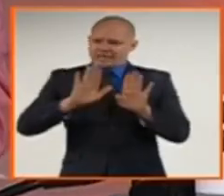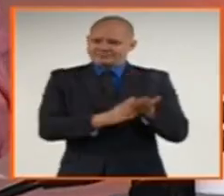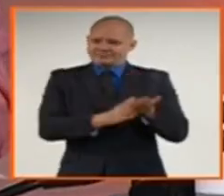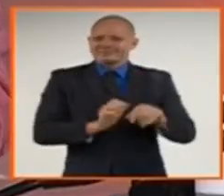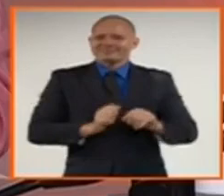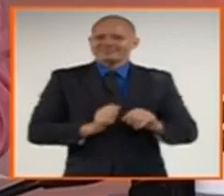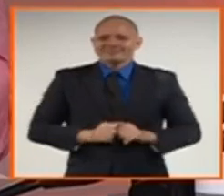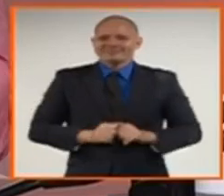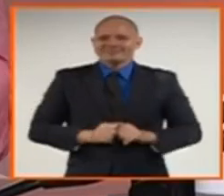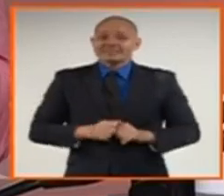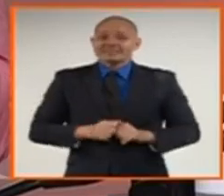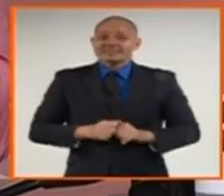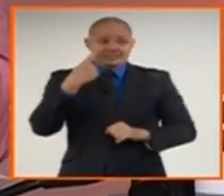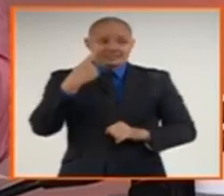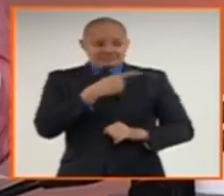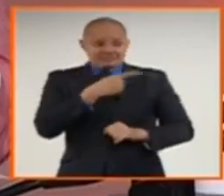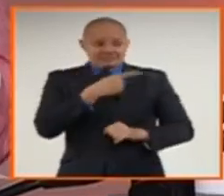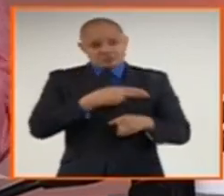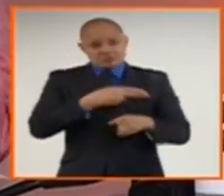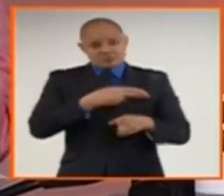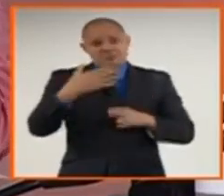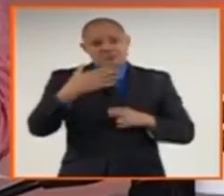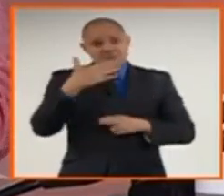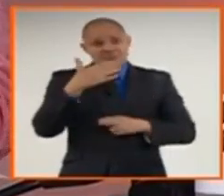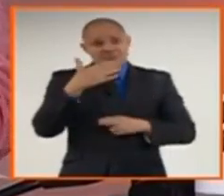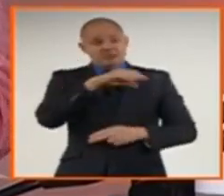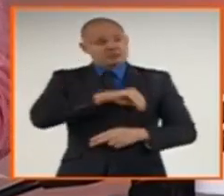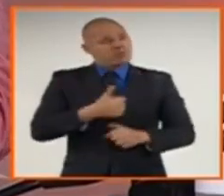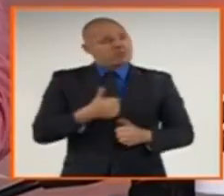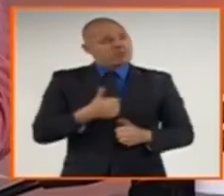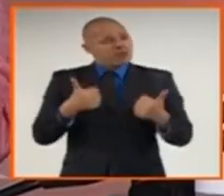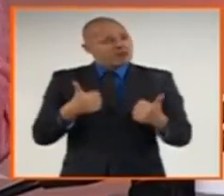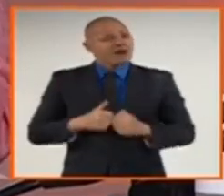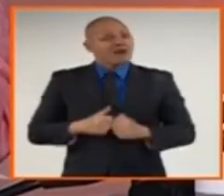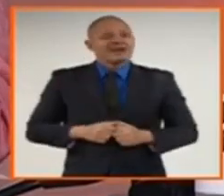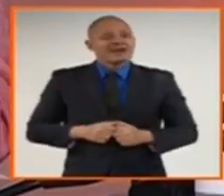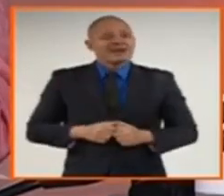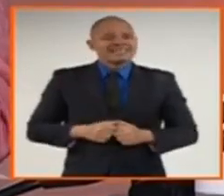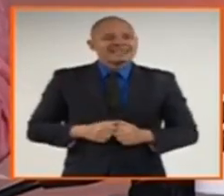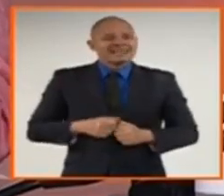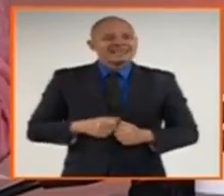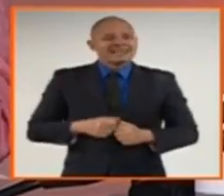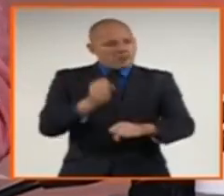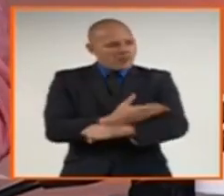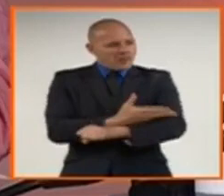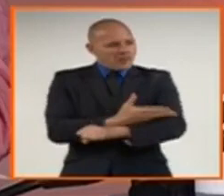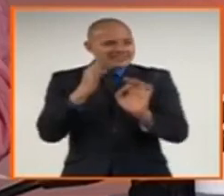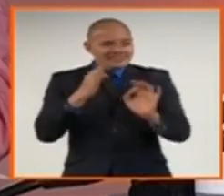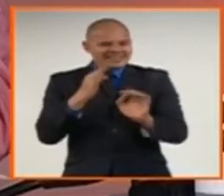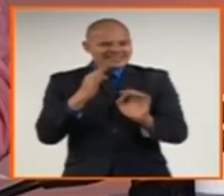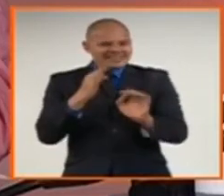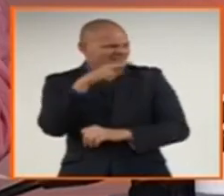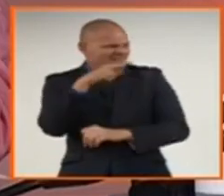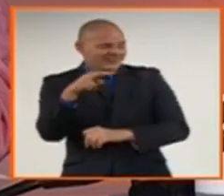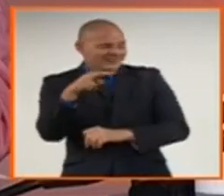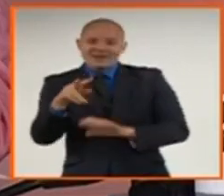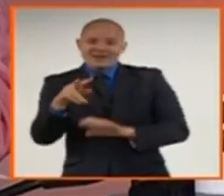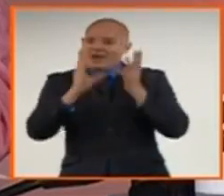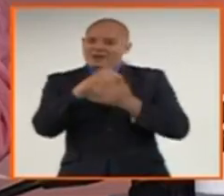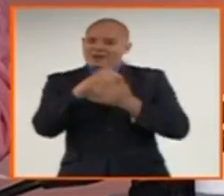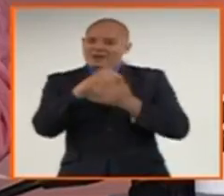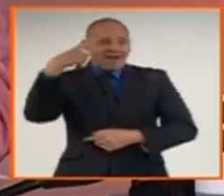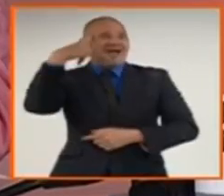doctor Vérez, así lo sintió el doctor Vérez, que con la emoción en los ojos también nos ha contado esta